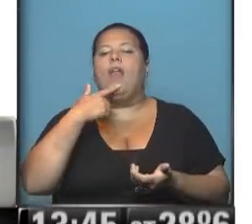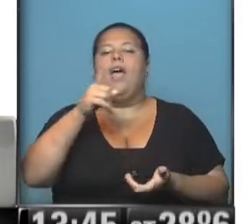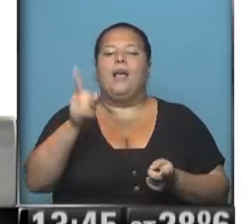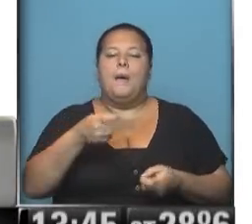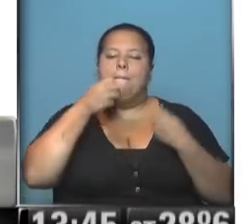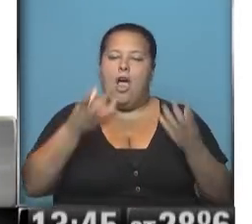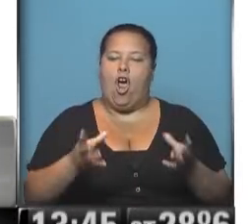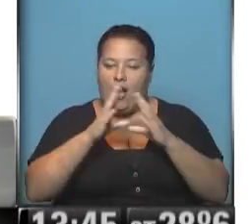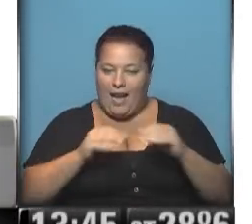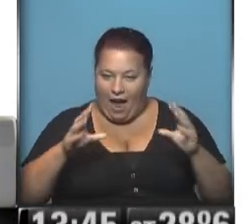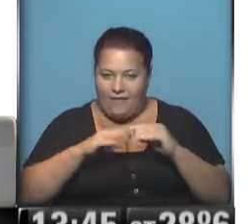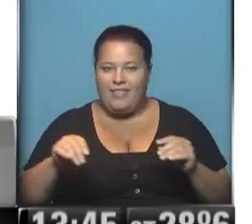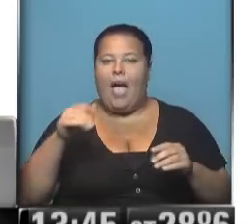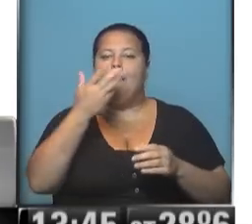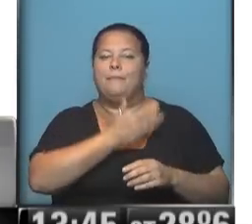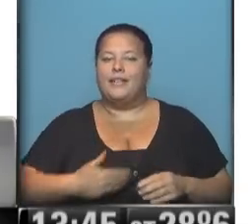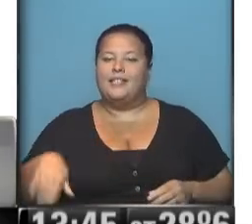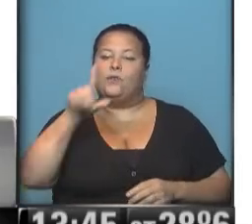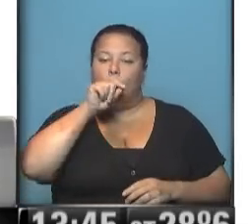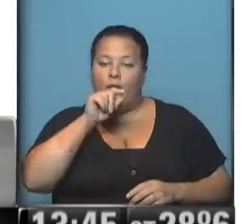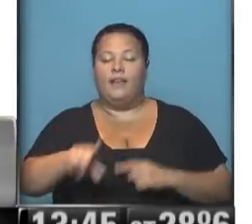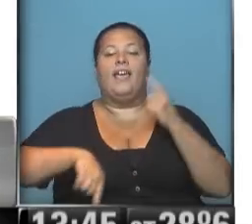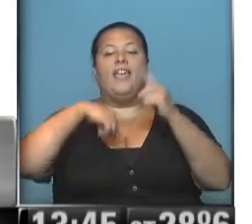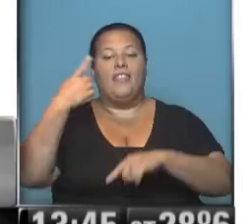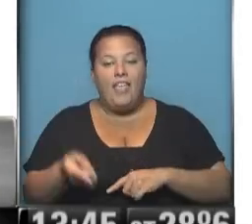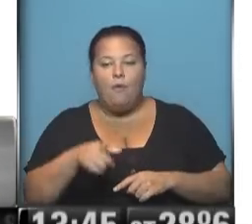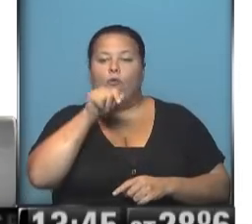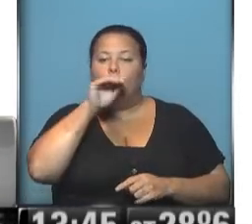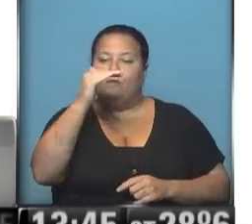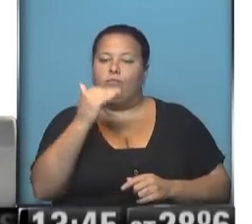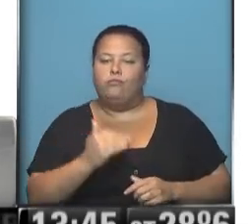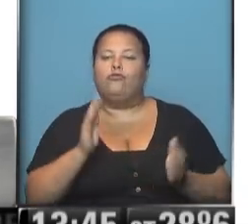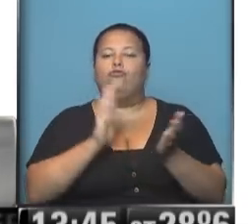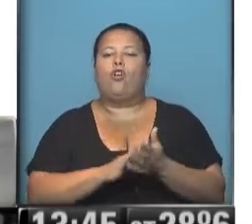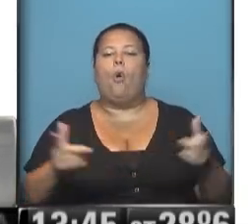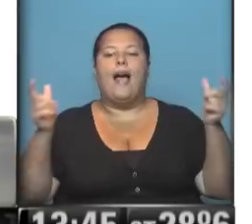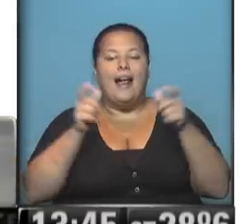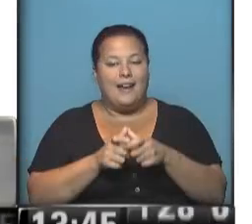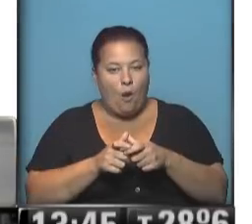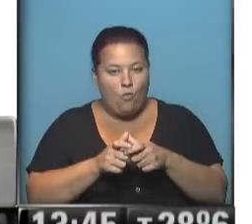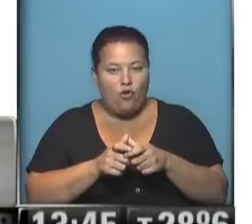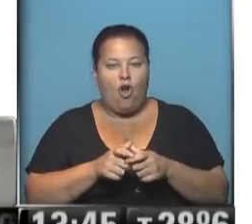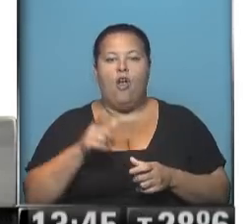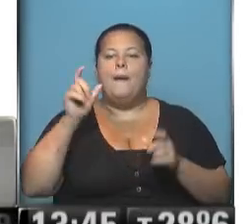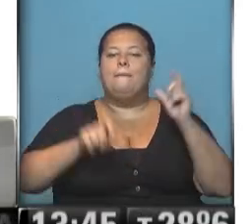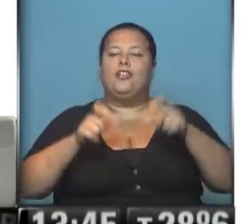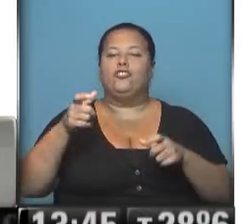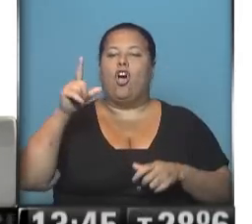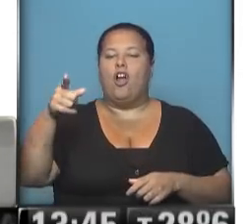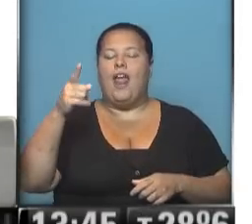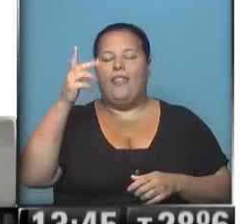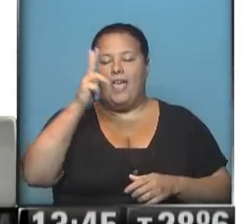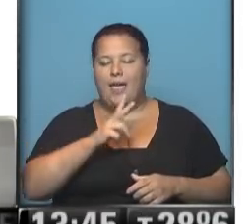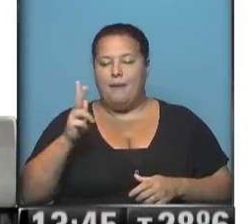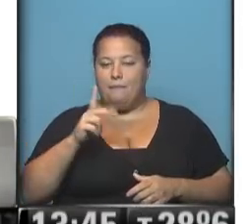mejor Navidad, escribió la presidenta y luego en una serie de tweets hizo alusión a la reunión que mantuvo con los miembros de la Conferencia Episcopal